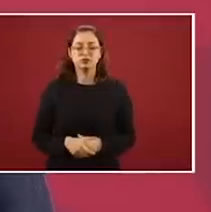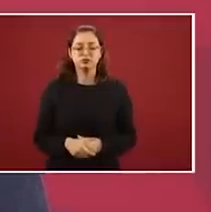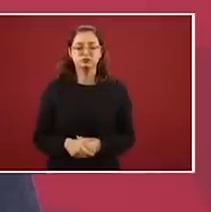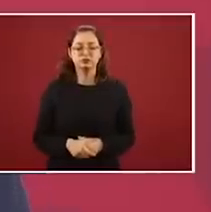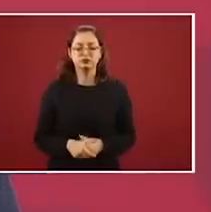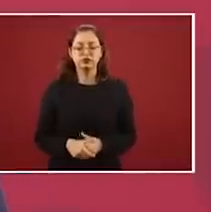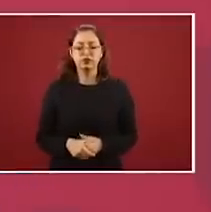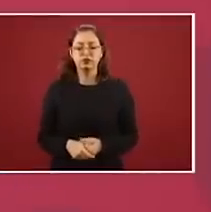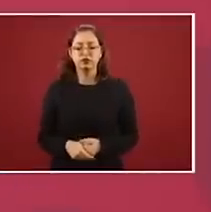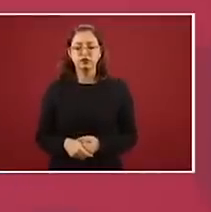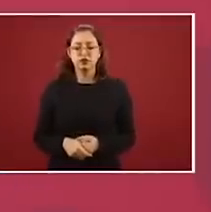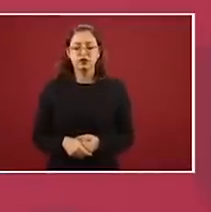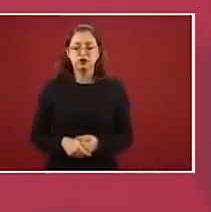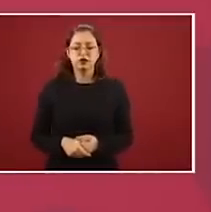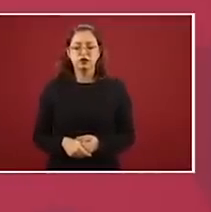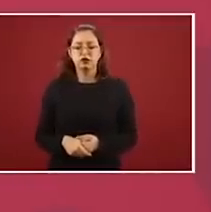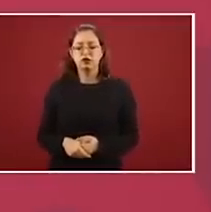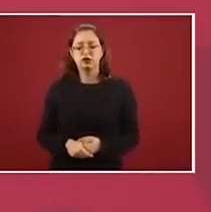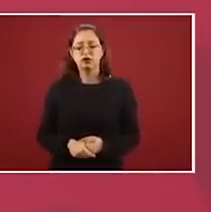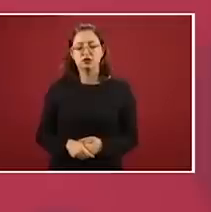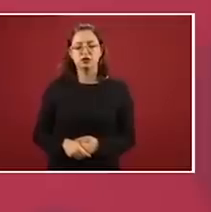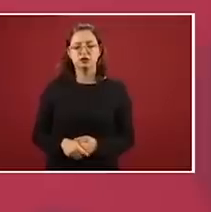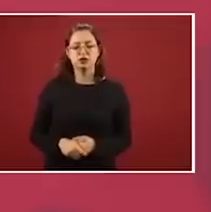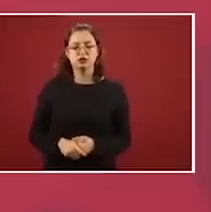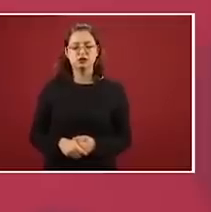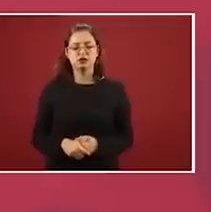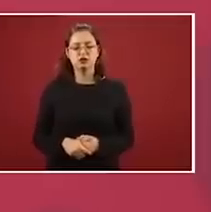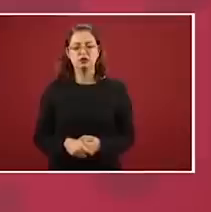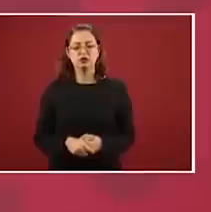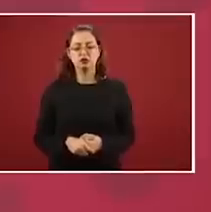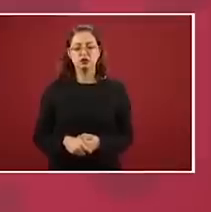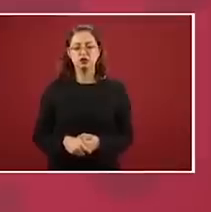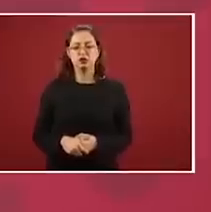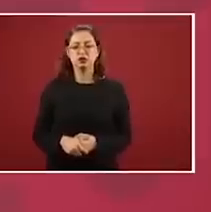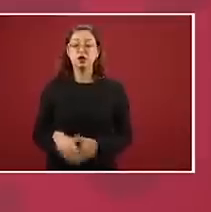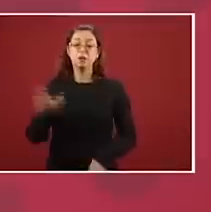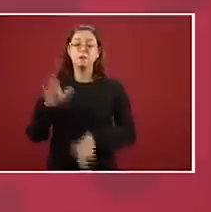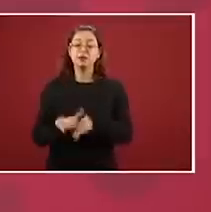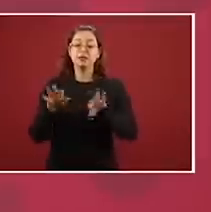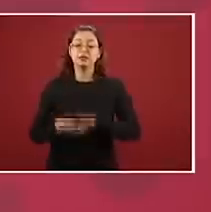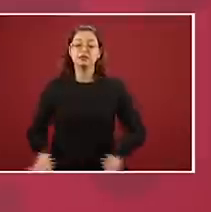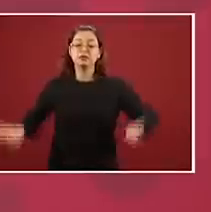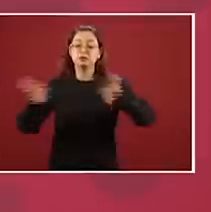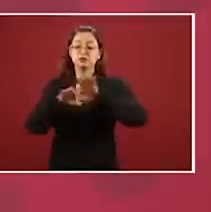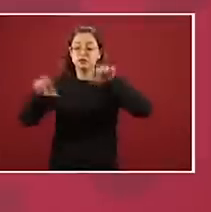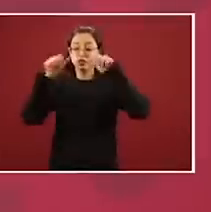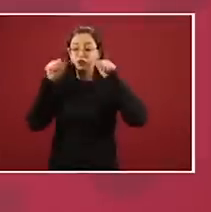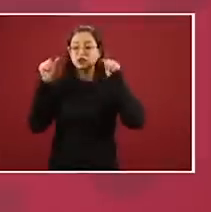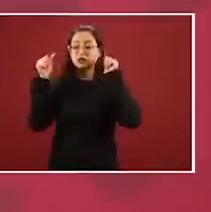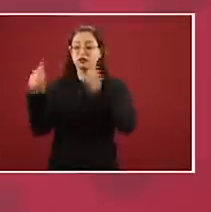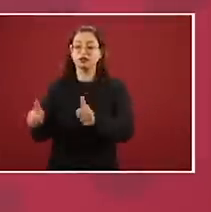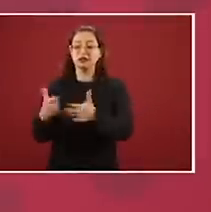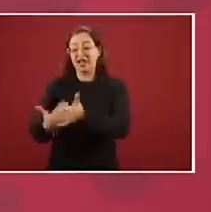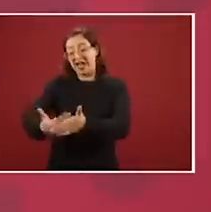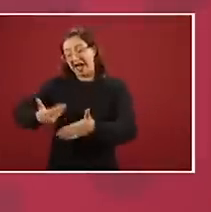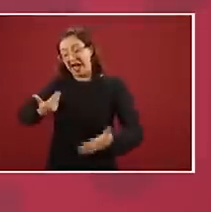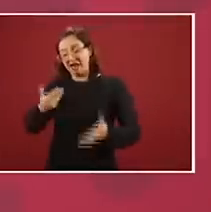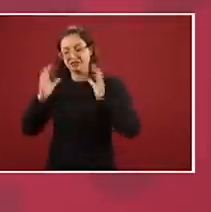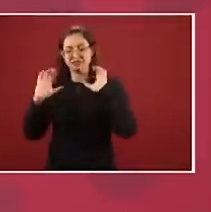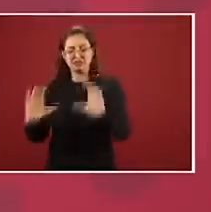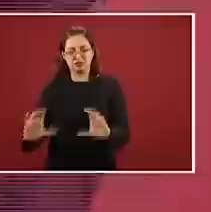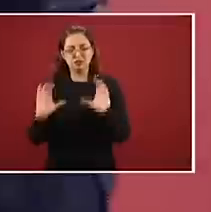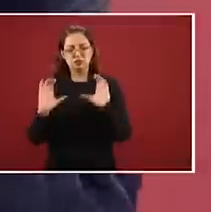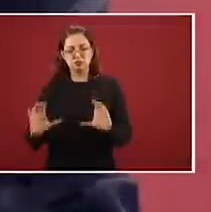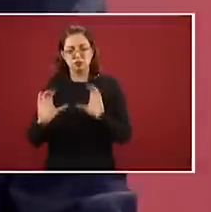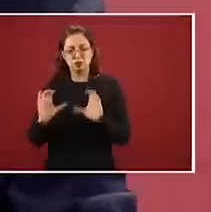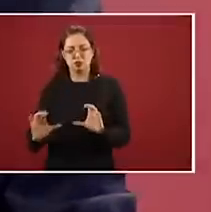Y poner todo el énfasis en la prevención